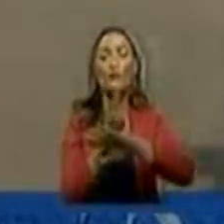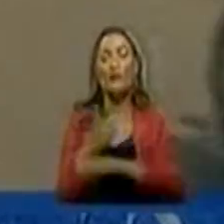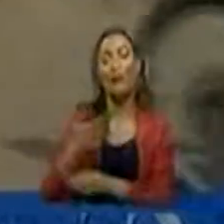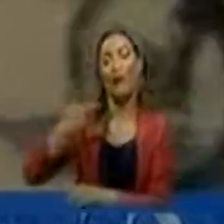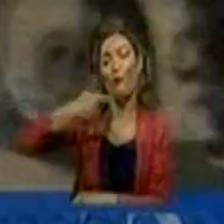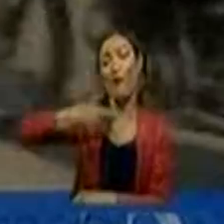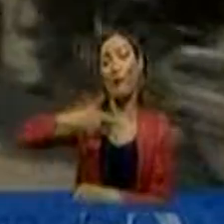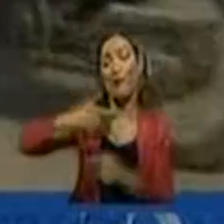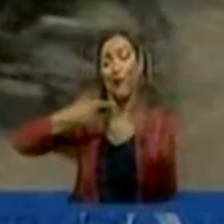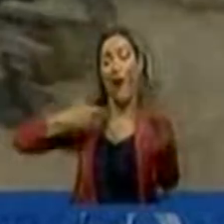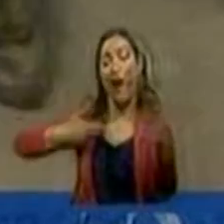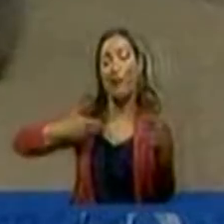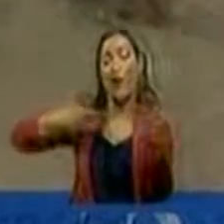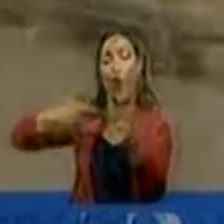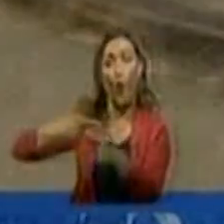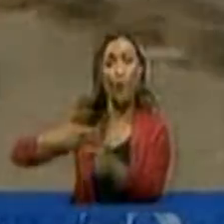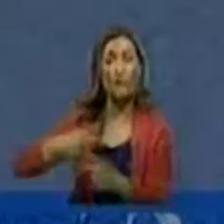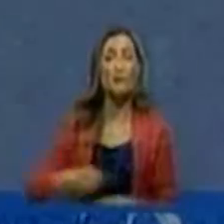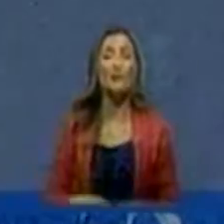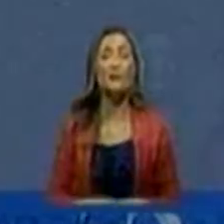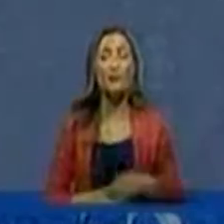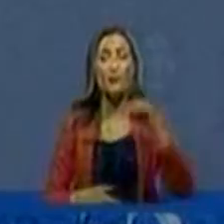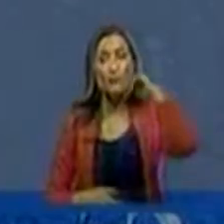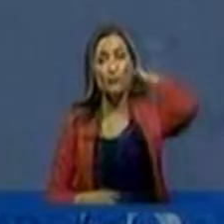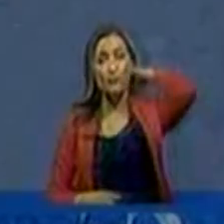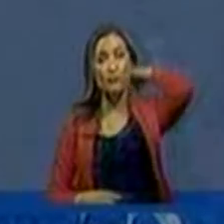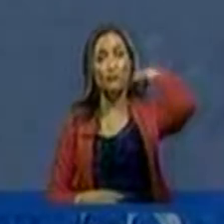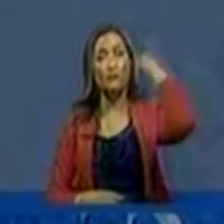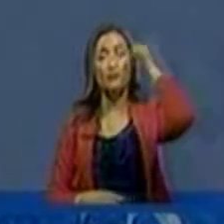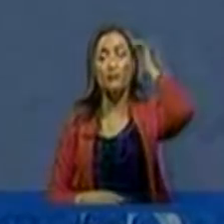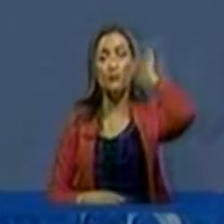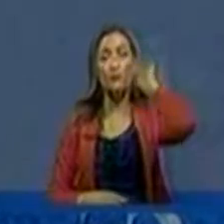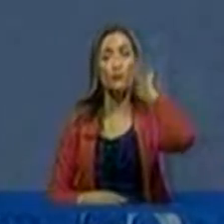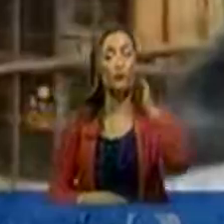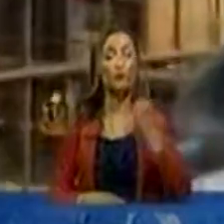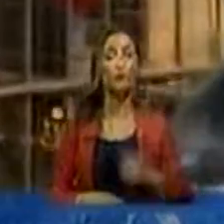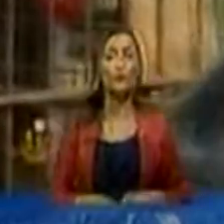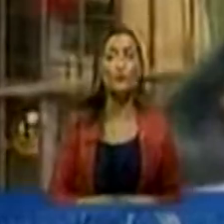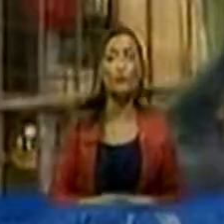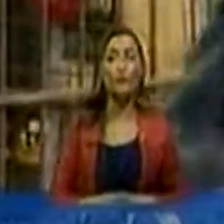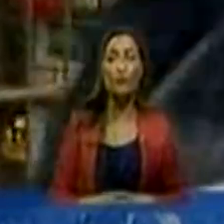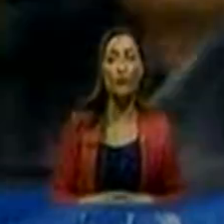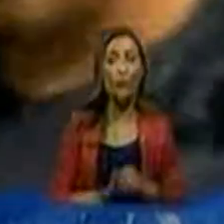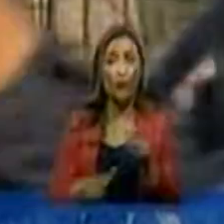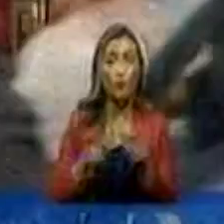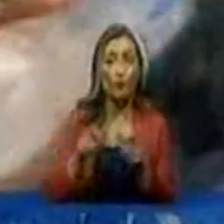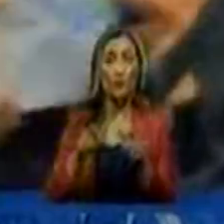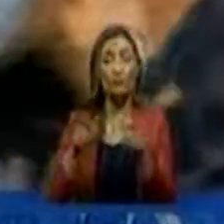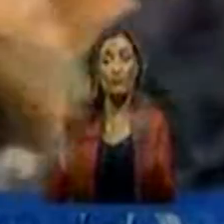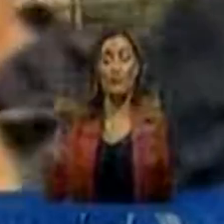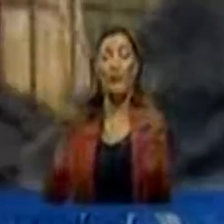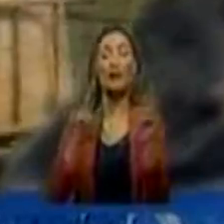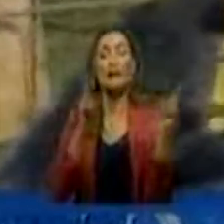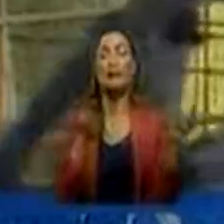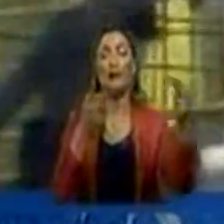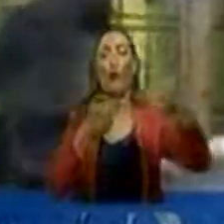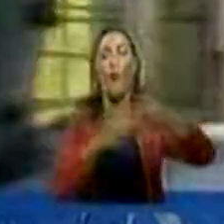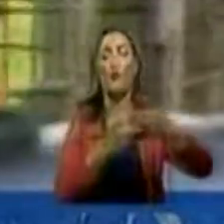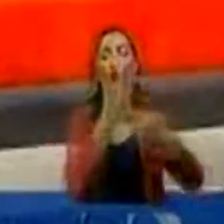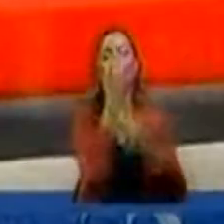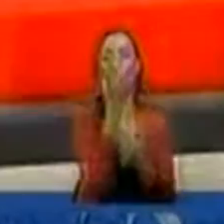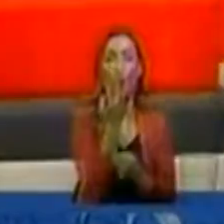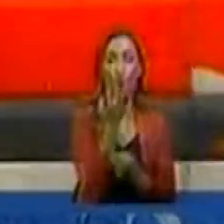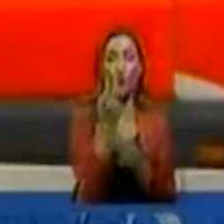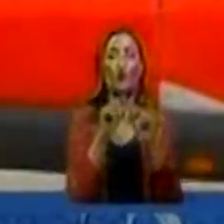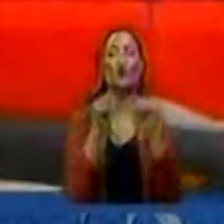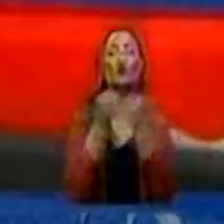armas largas y cortas. De lo que se sabe también, los internos del pabellón 2, que serían los integrantes de los Chone